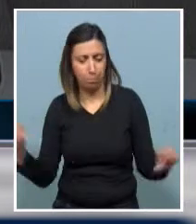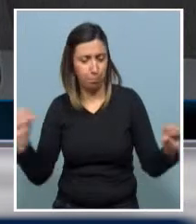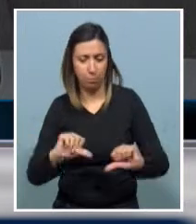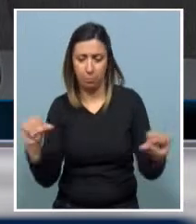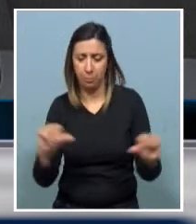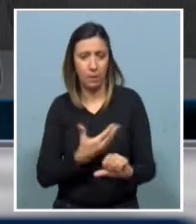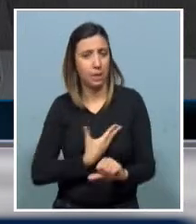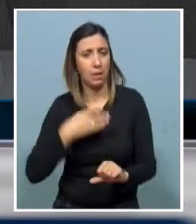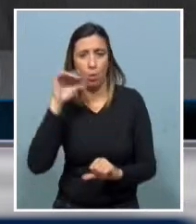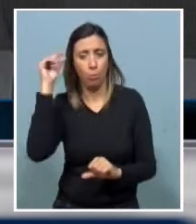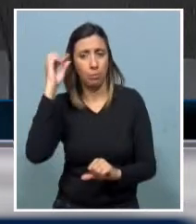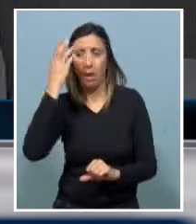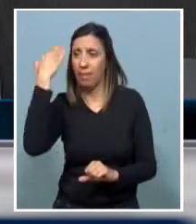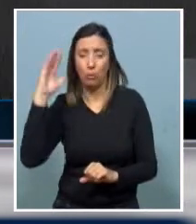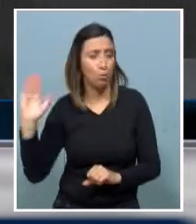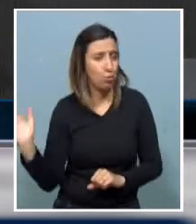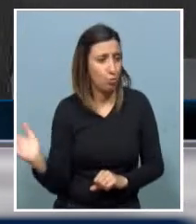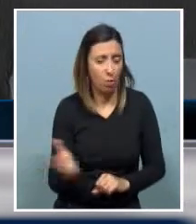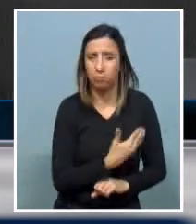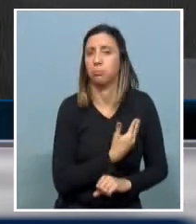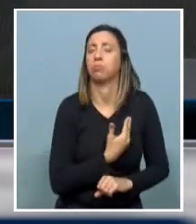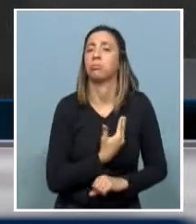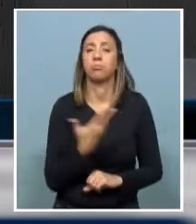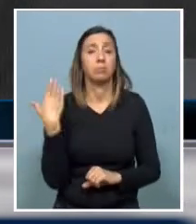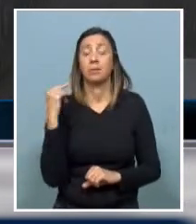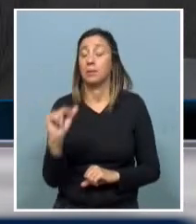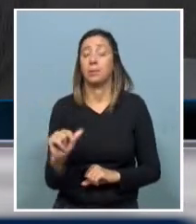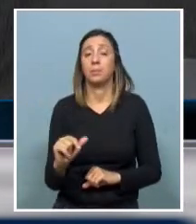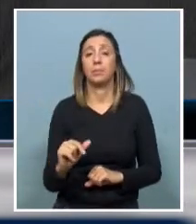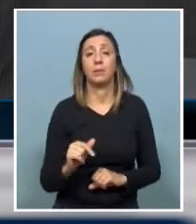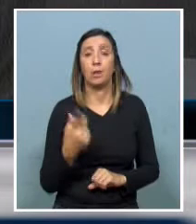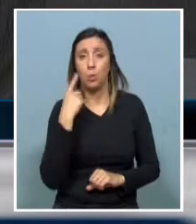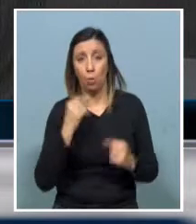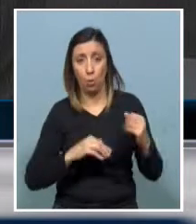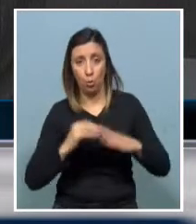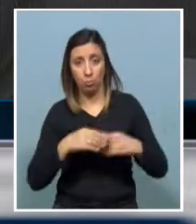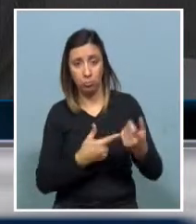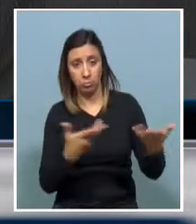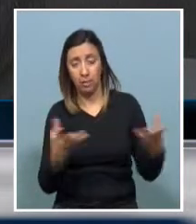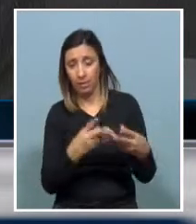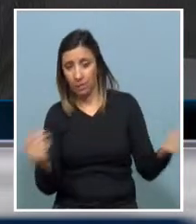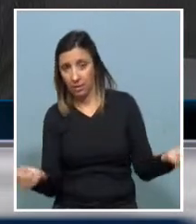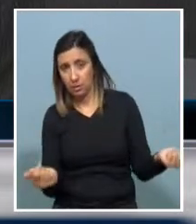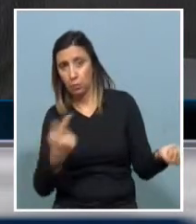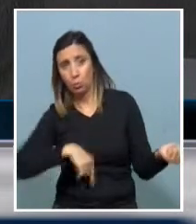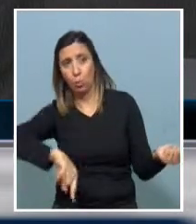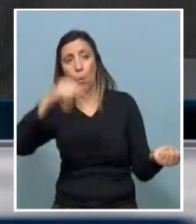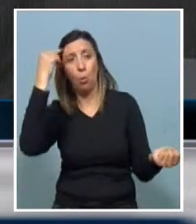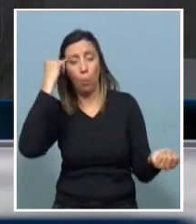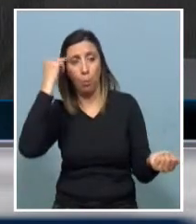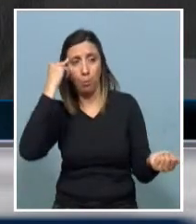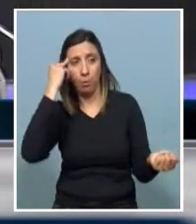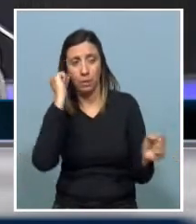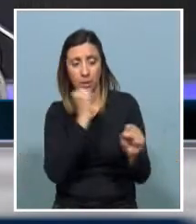absoluto de todas, porque recientemente ya se está pasando a obra pública la finalización, porque pensábamos que lo íbamos a